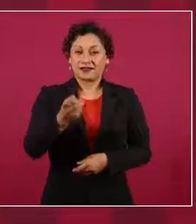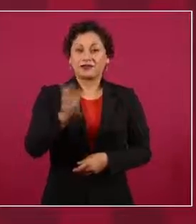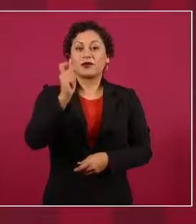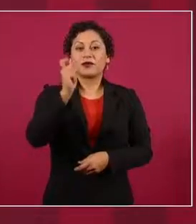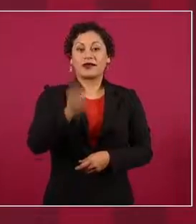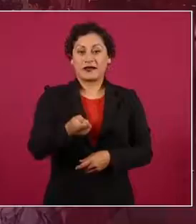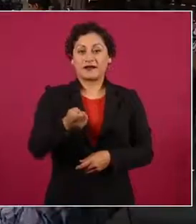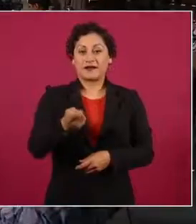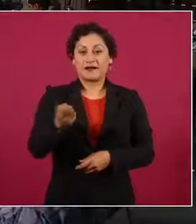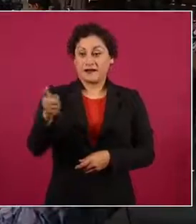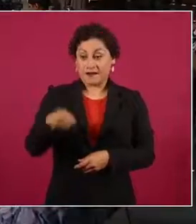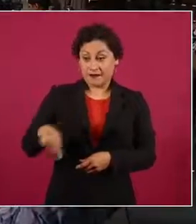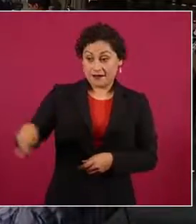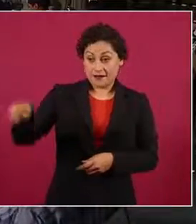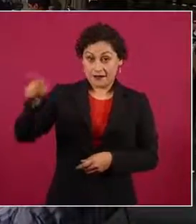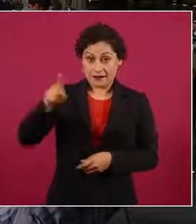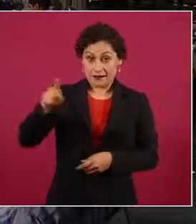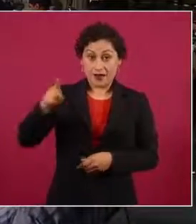los líderes de un partido,